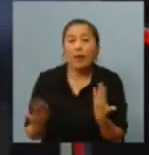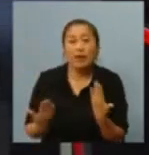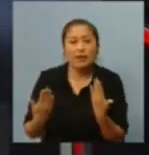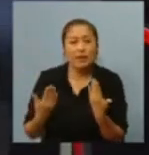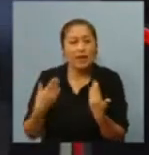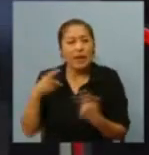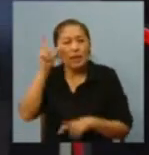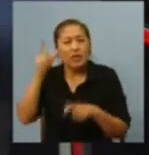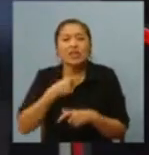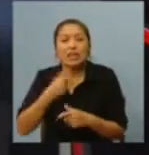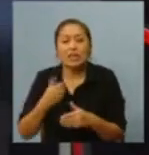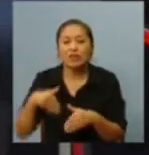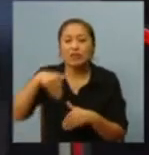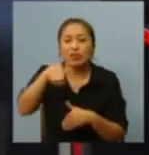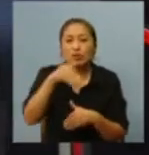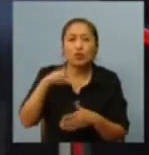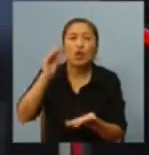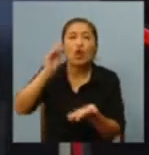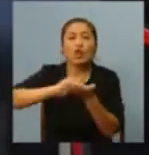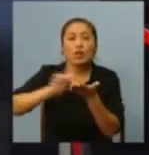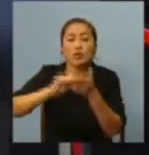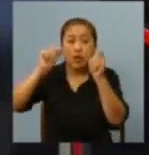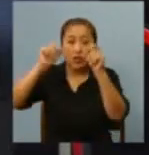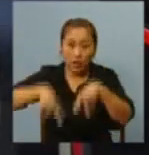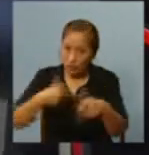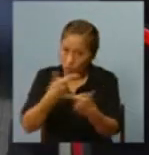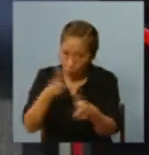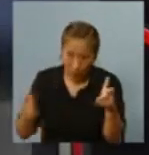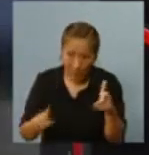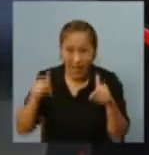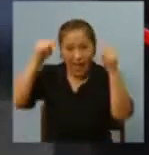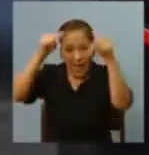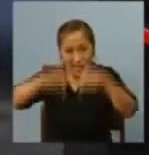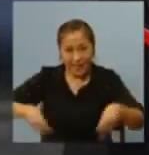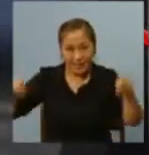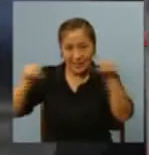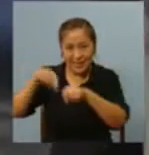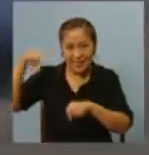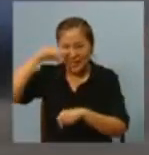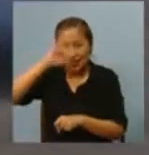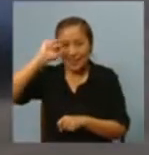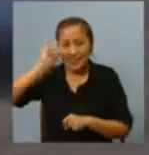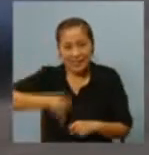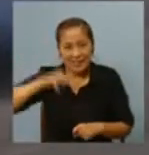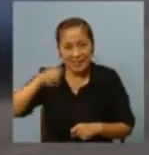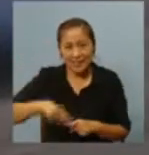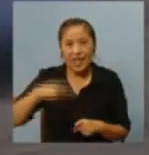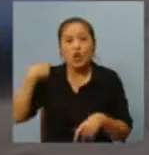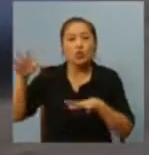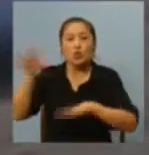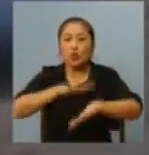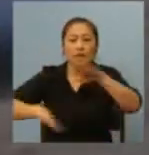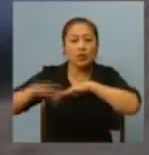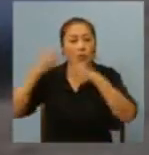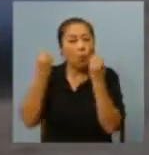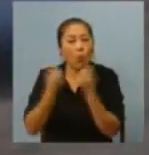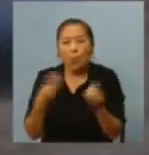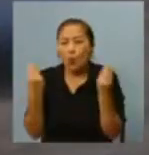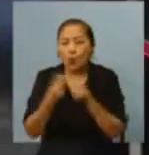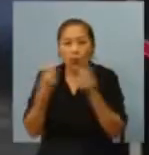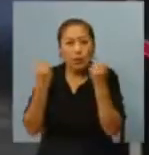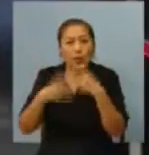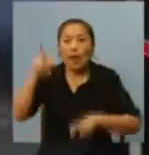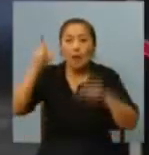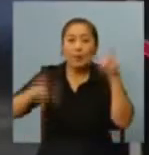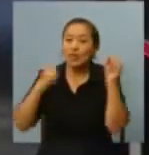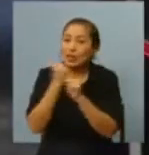acceder a un cargo. Bueno, eso no pasa, y lo hace Canal 7. Canal 7 de Jujuy, una gran producción. Ustedes no saben la cantidad de